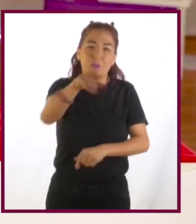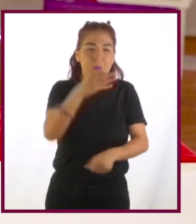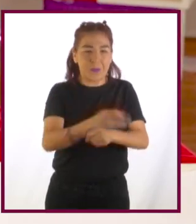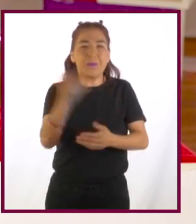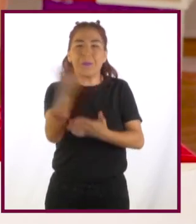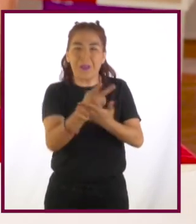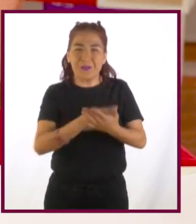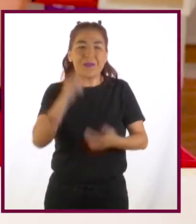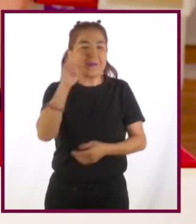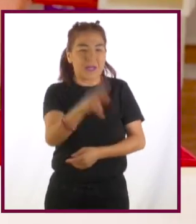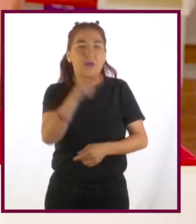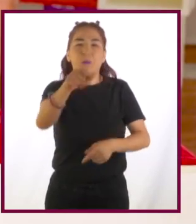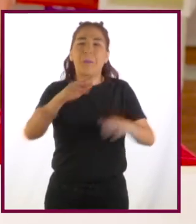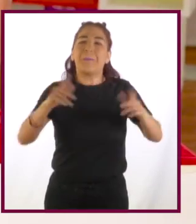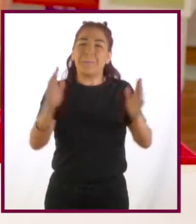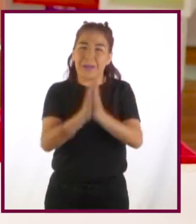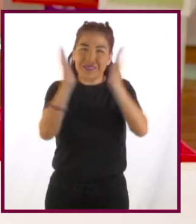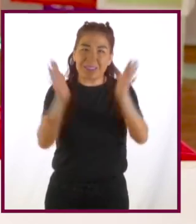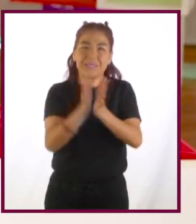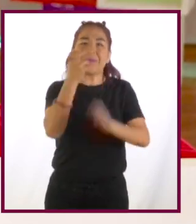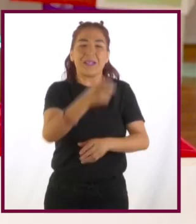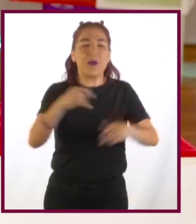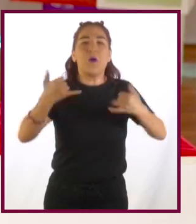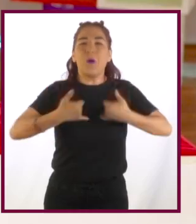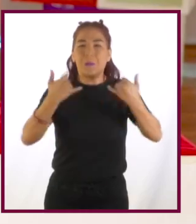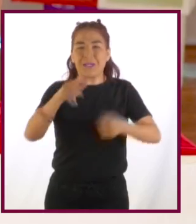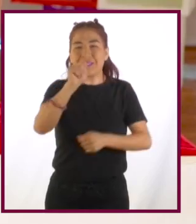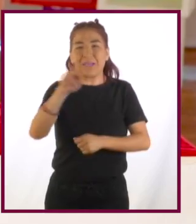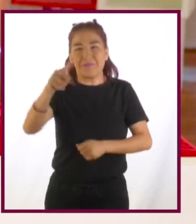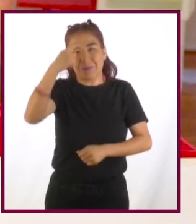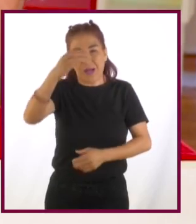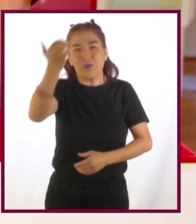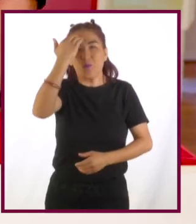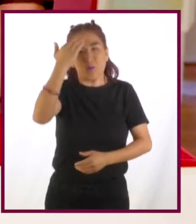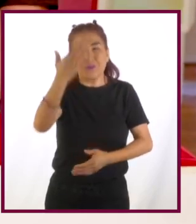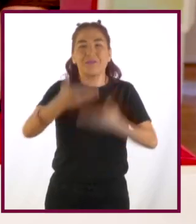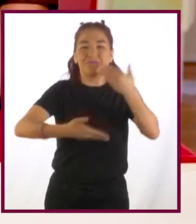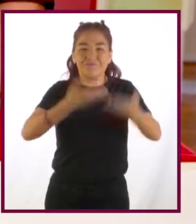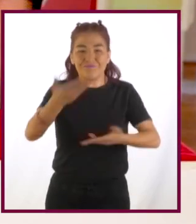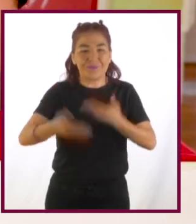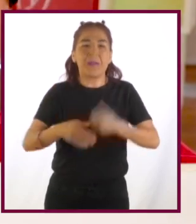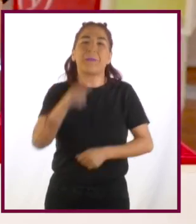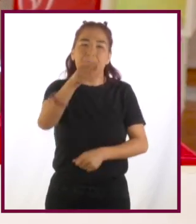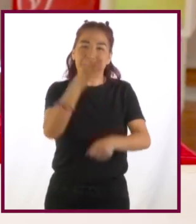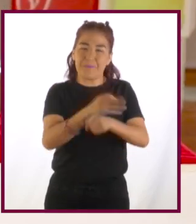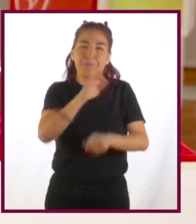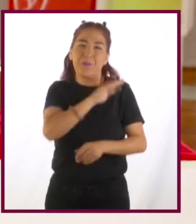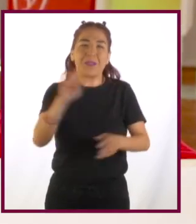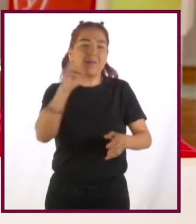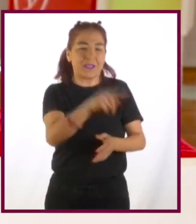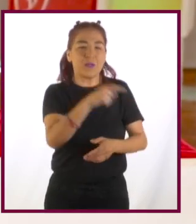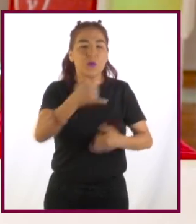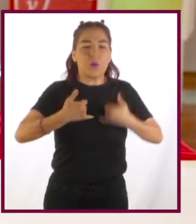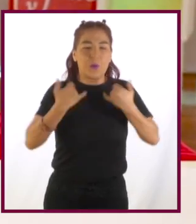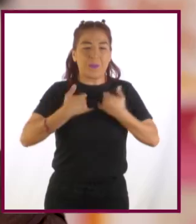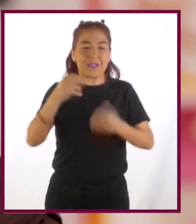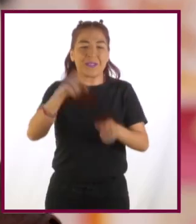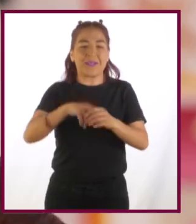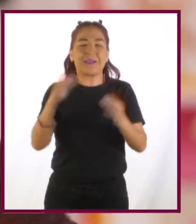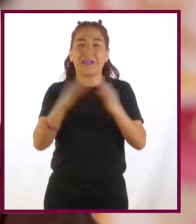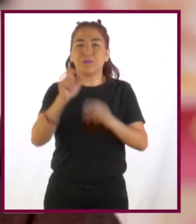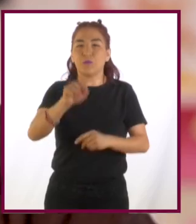hacer este programa con nosotros. Participa en Jóvenes en TV, un espacio de reflexión y construcción de conocimiento. Visítanos en